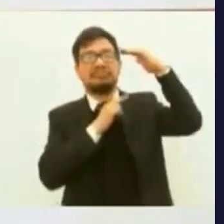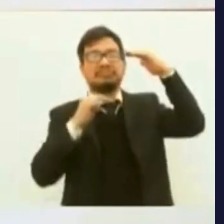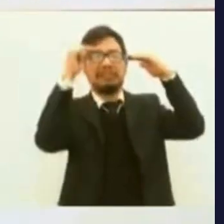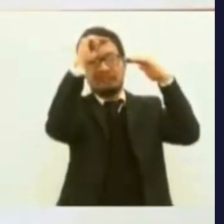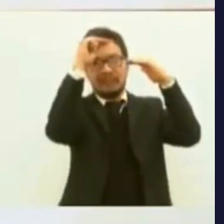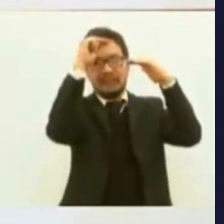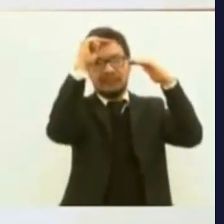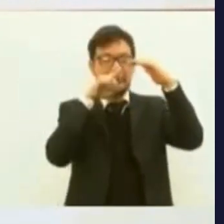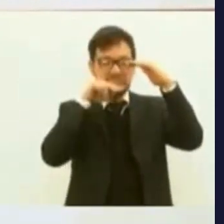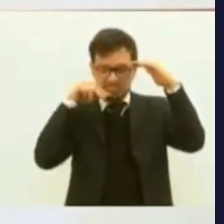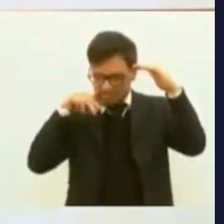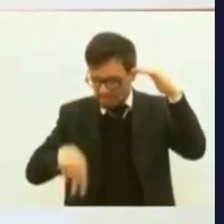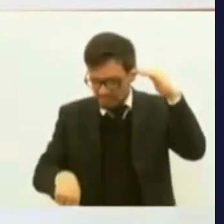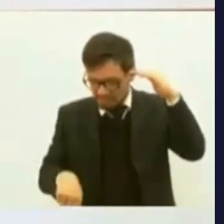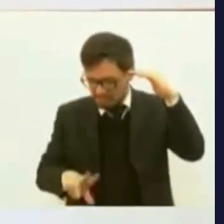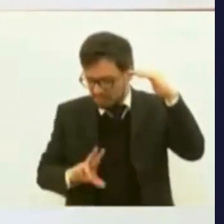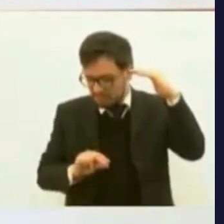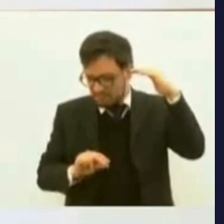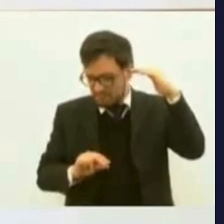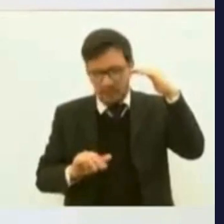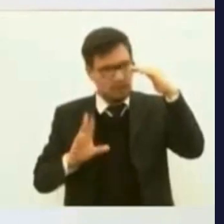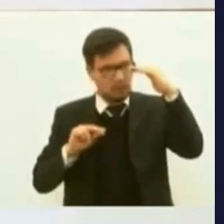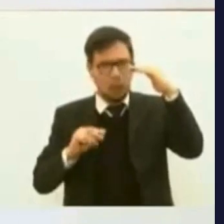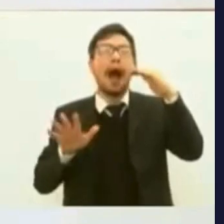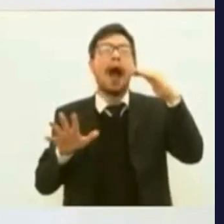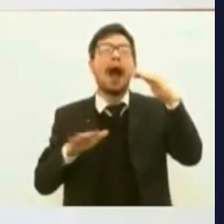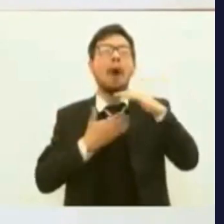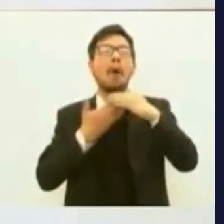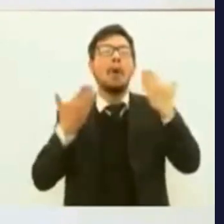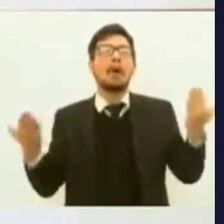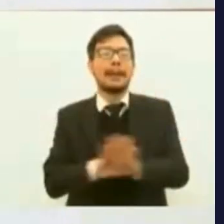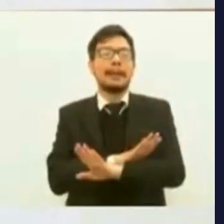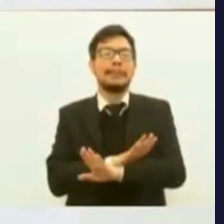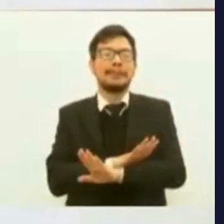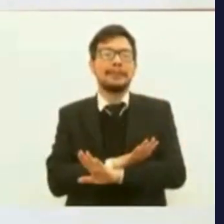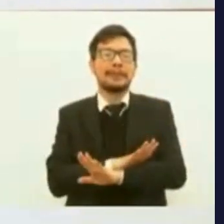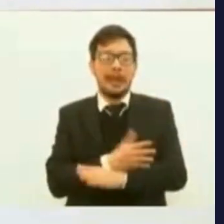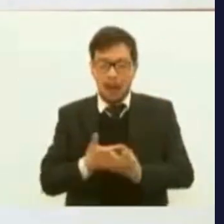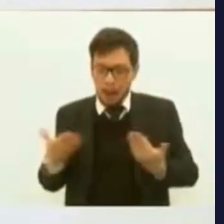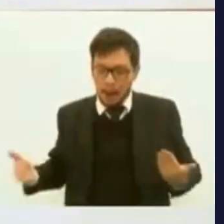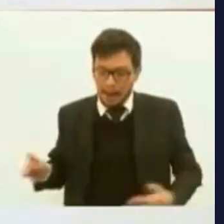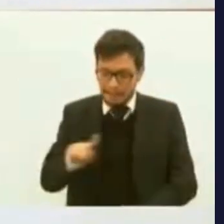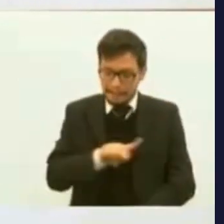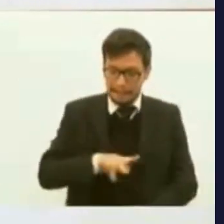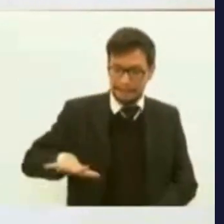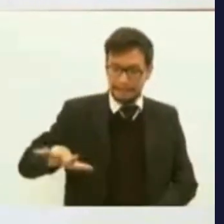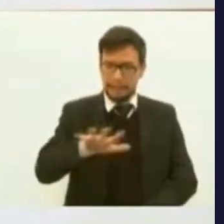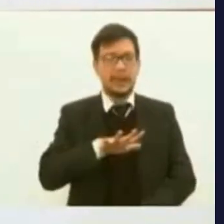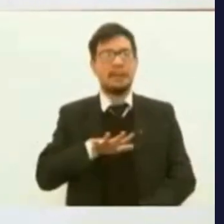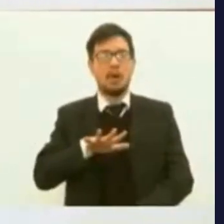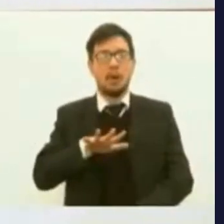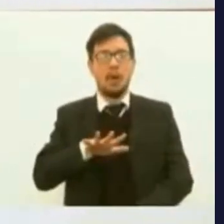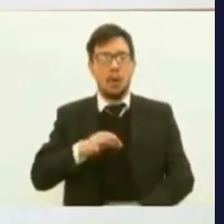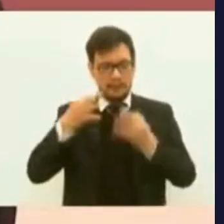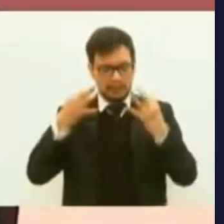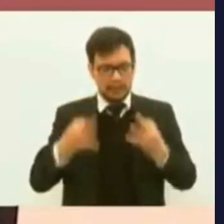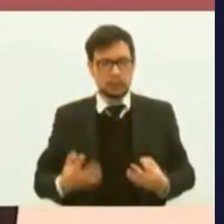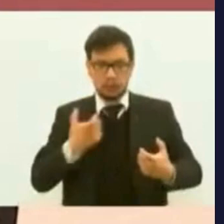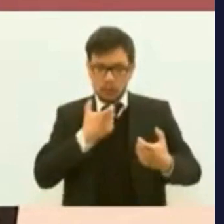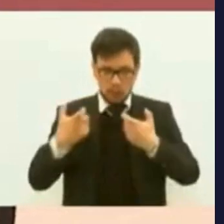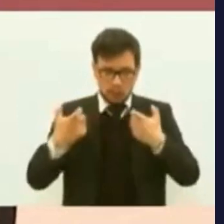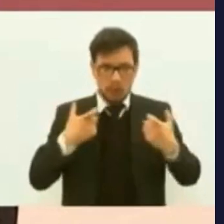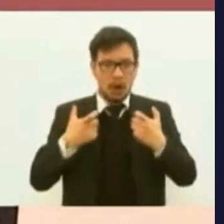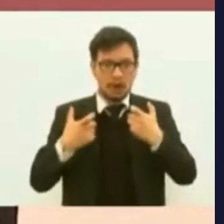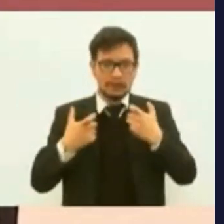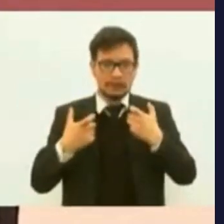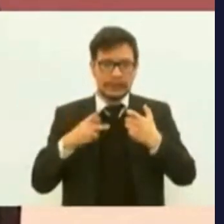políticos. Ahora no, ahora es el pueblo el que manda. Y si se equivoca, vuelve a mandar. Porque hay una